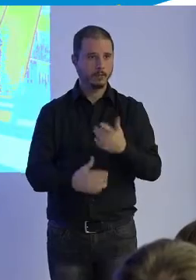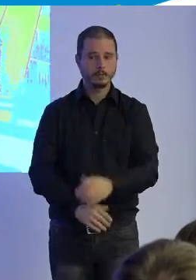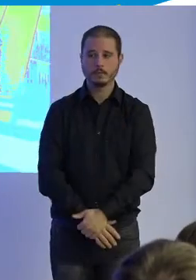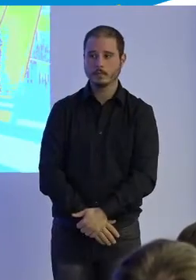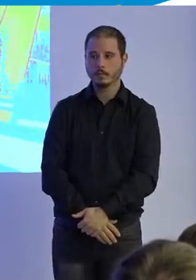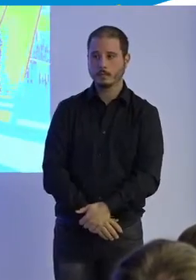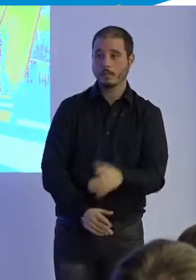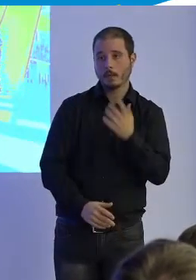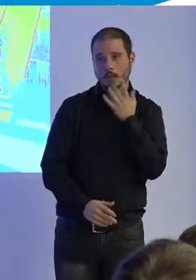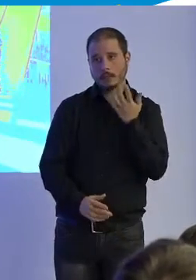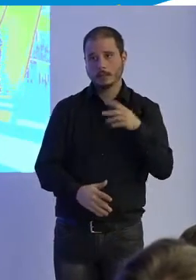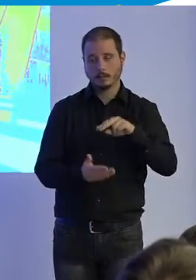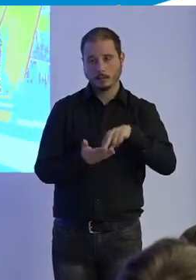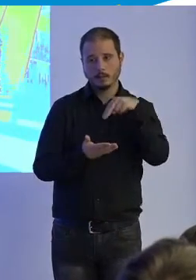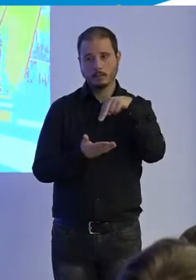me levanto.